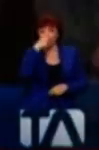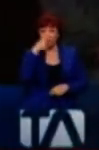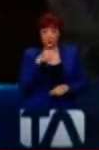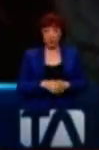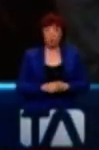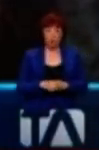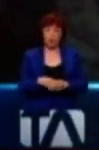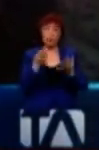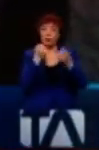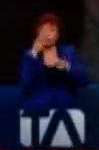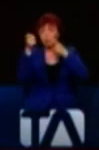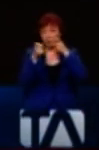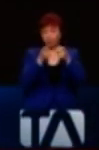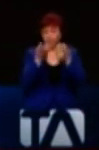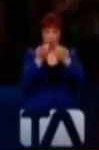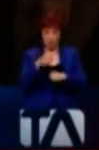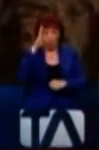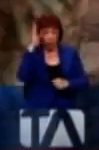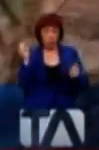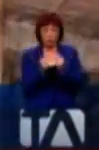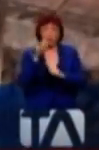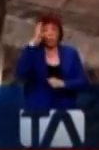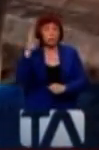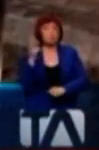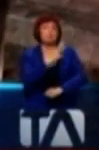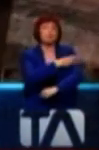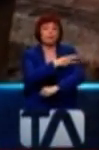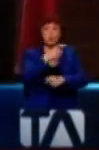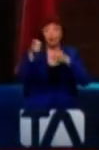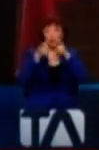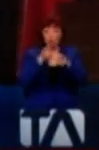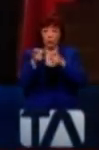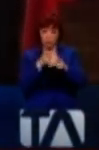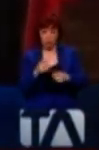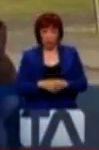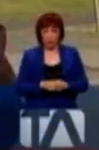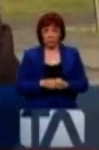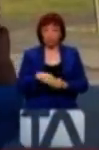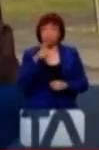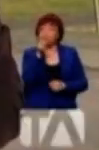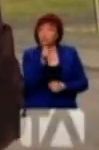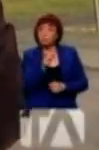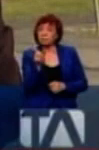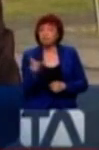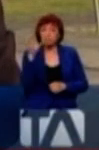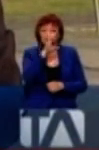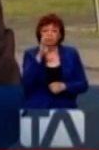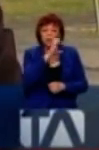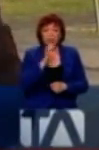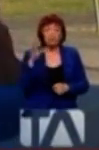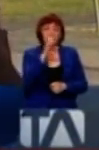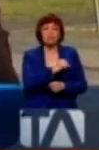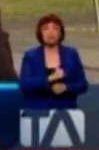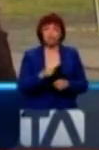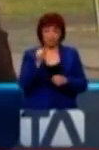operativos combinados entre policía y fuerzas armadas en los controles antidelincuenciales, especialmente en las